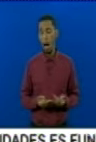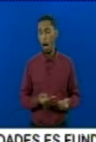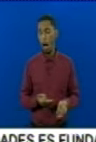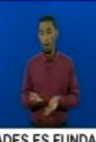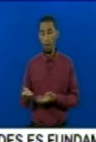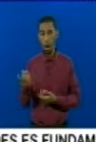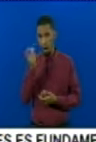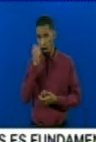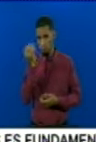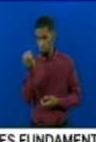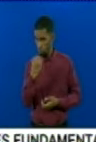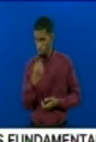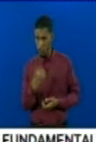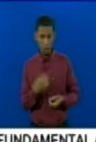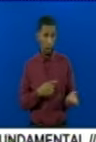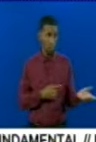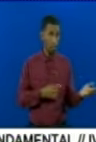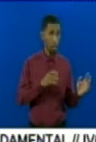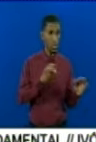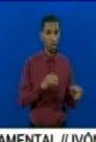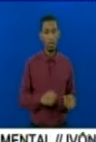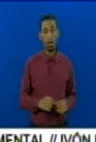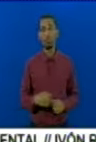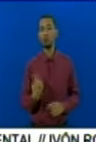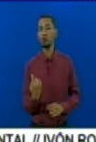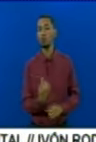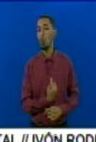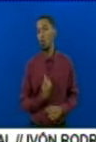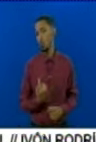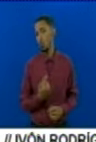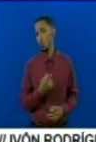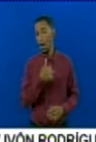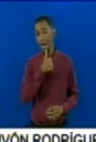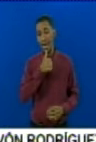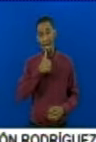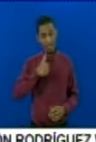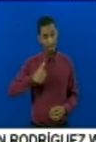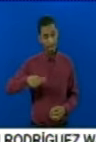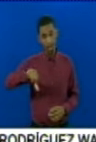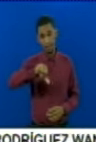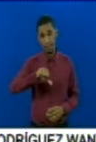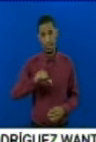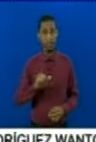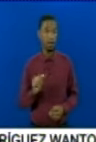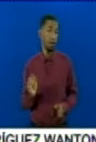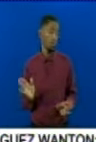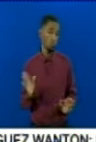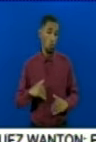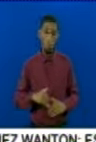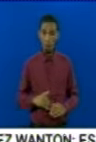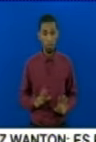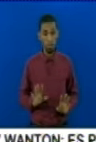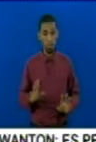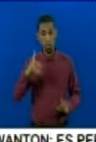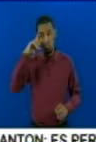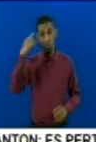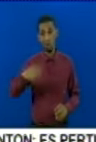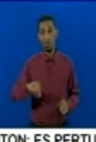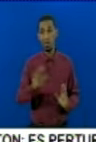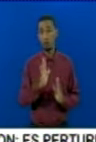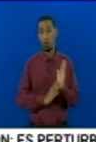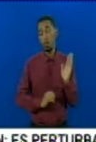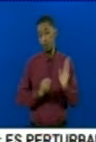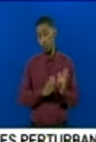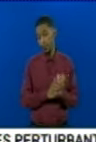nuestra secretaria, nosotros no disponemos del aceite todavía. Sí, sí va a ser dentro del mes, pero hemos